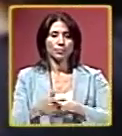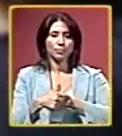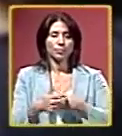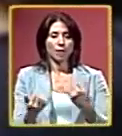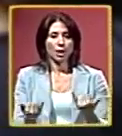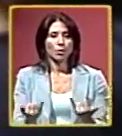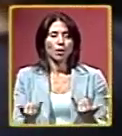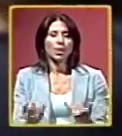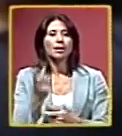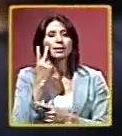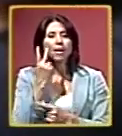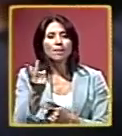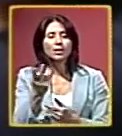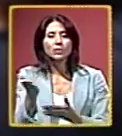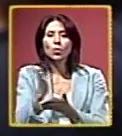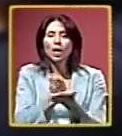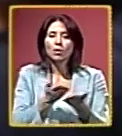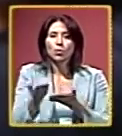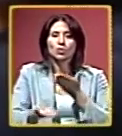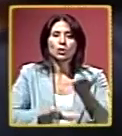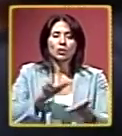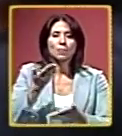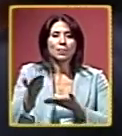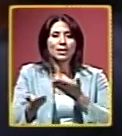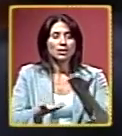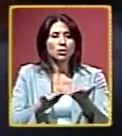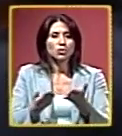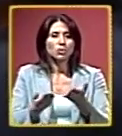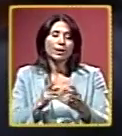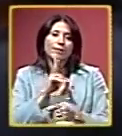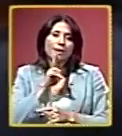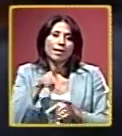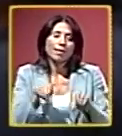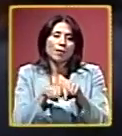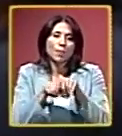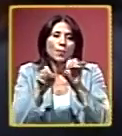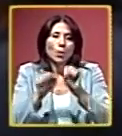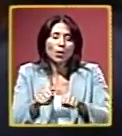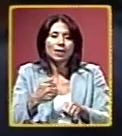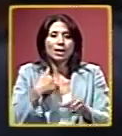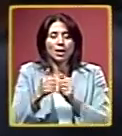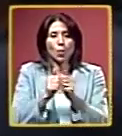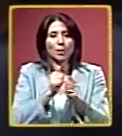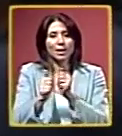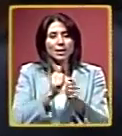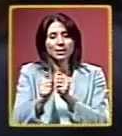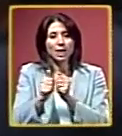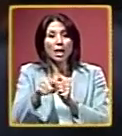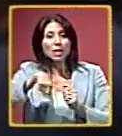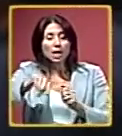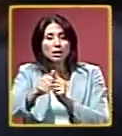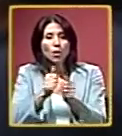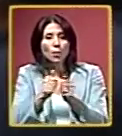se ha visto que algunos de los servicios en realidad también pueden tener competencia y que la competencia puede